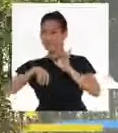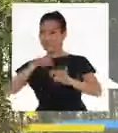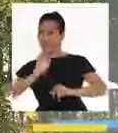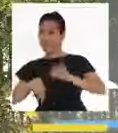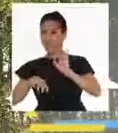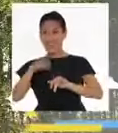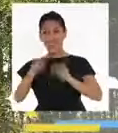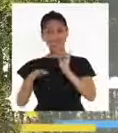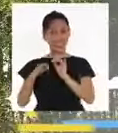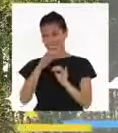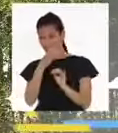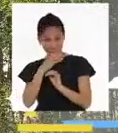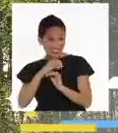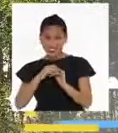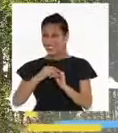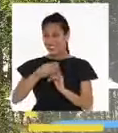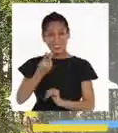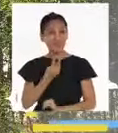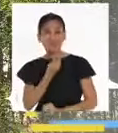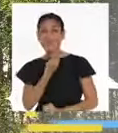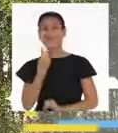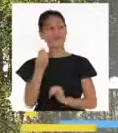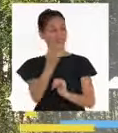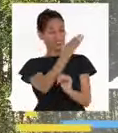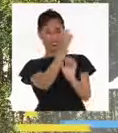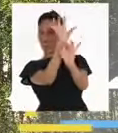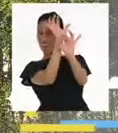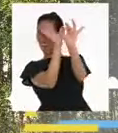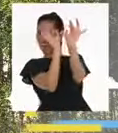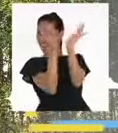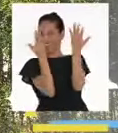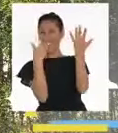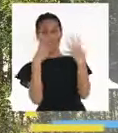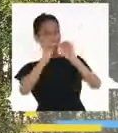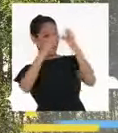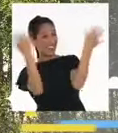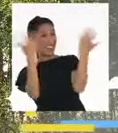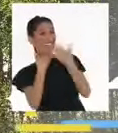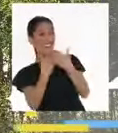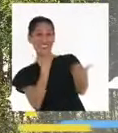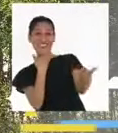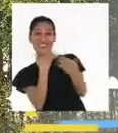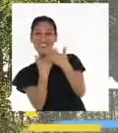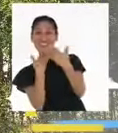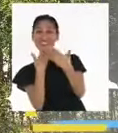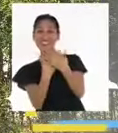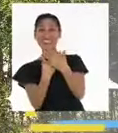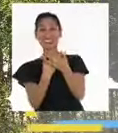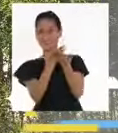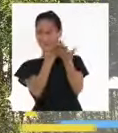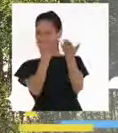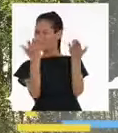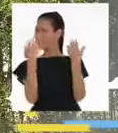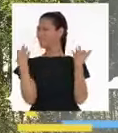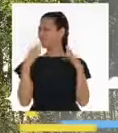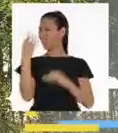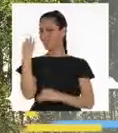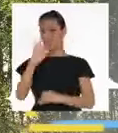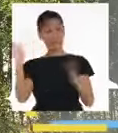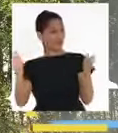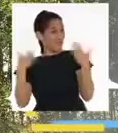¡Grandes plumas de avestruz! ¡Buenas, buenas, estimada Teche! ¡Como siempre, un gusto!